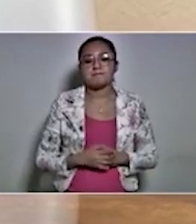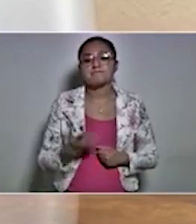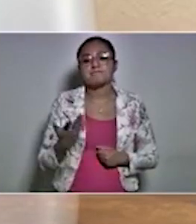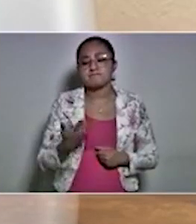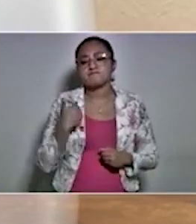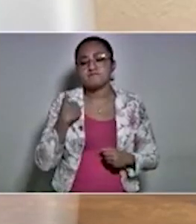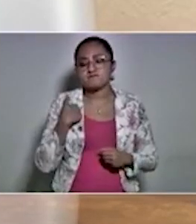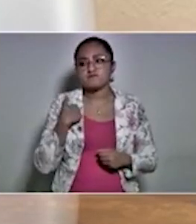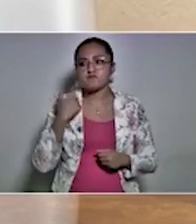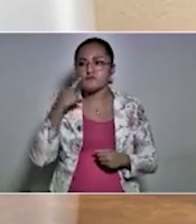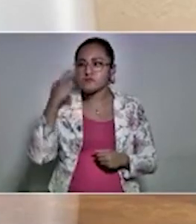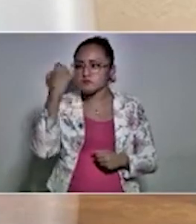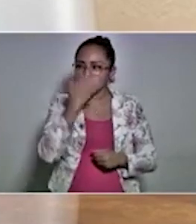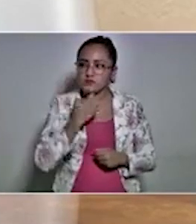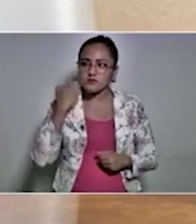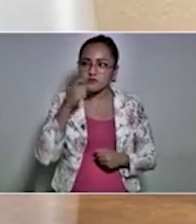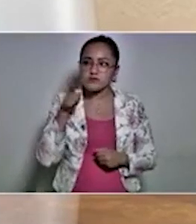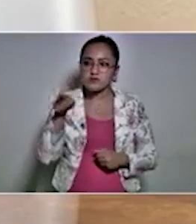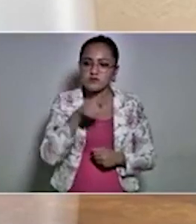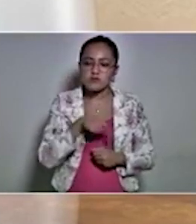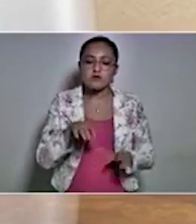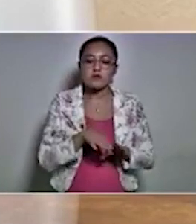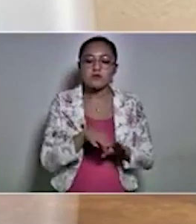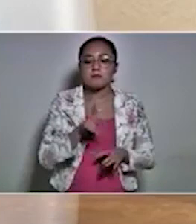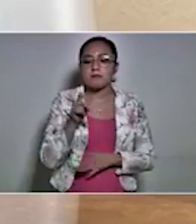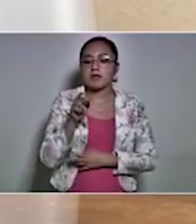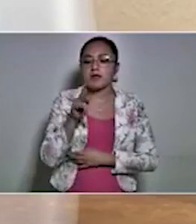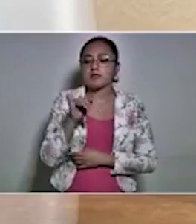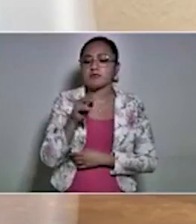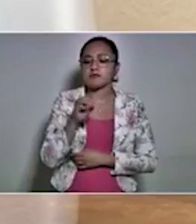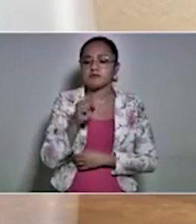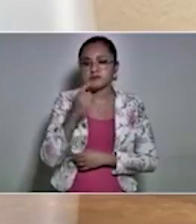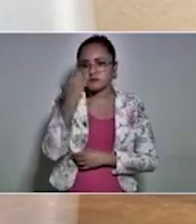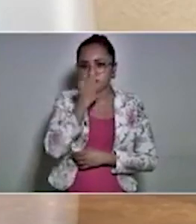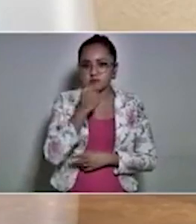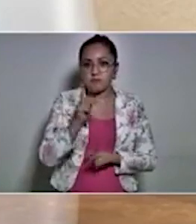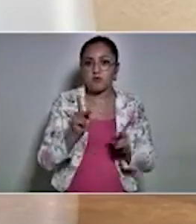contratar peritos para que me revisen la estructura,